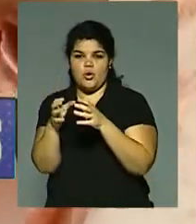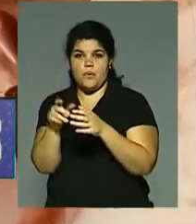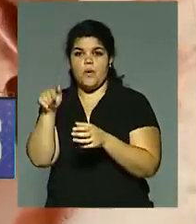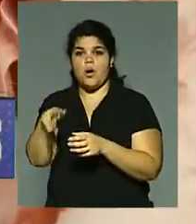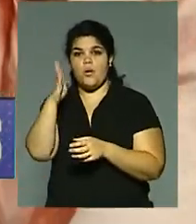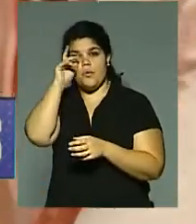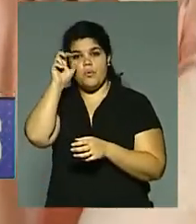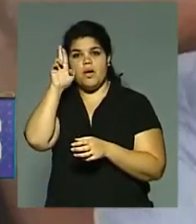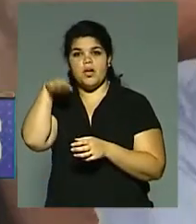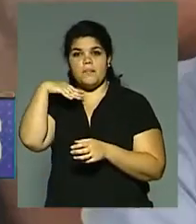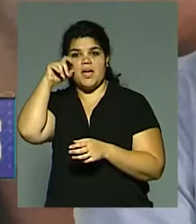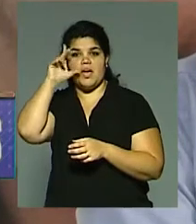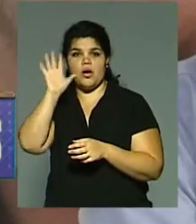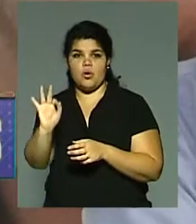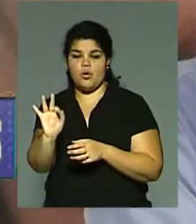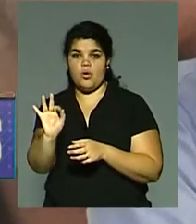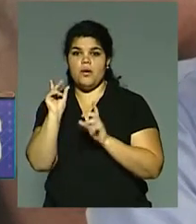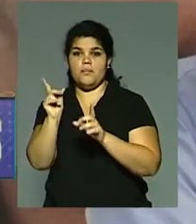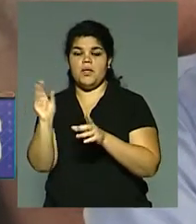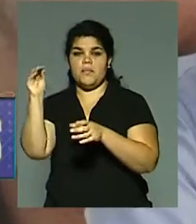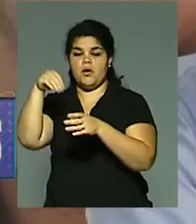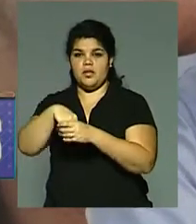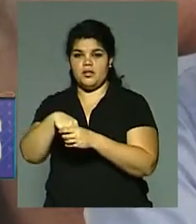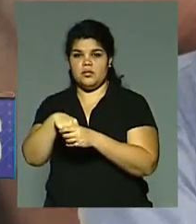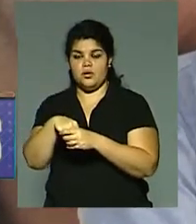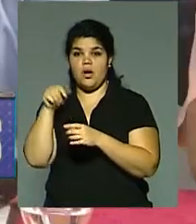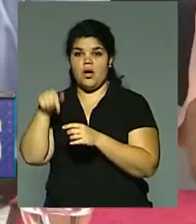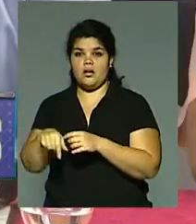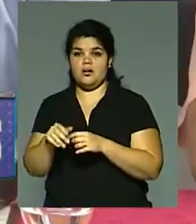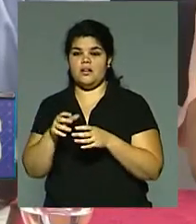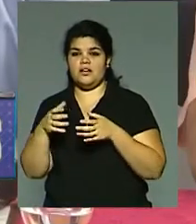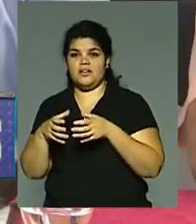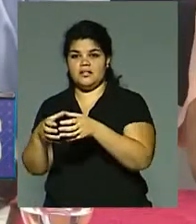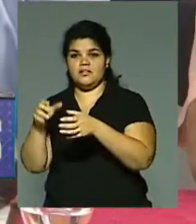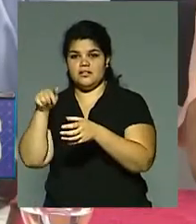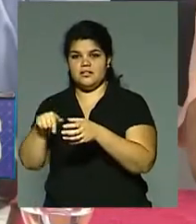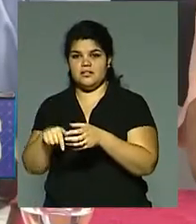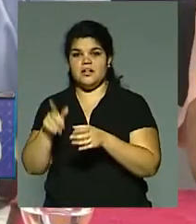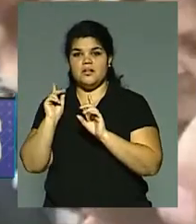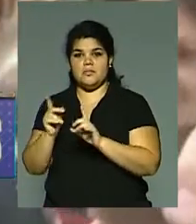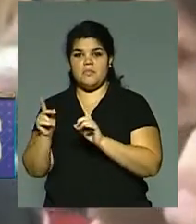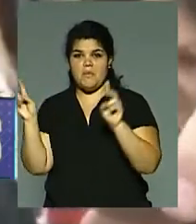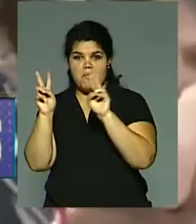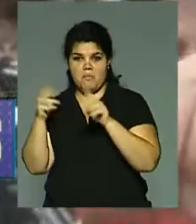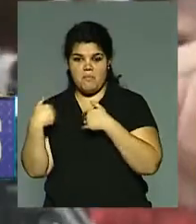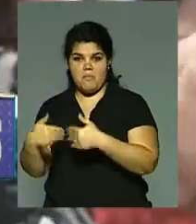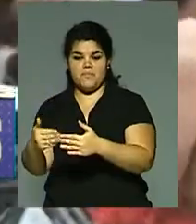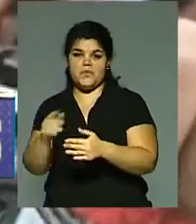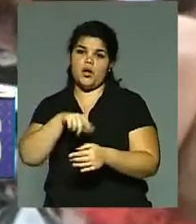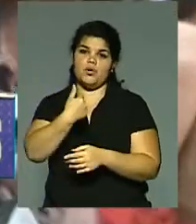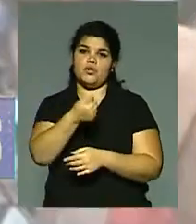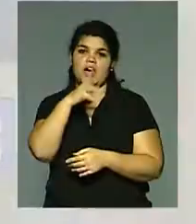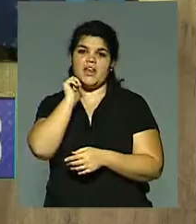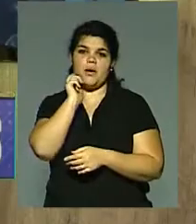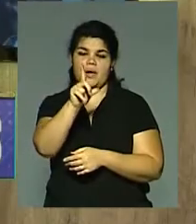el candidato ungido dentro del PJ ortodoxo, más aliados, frente a su contrincante Anabel Fernández